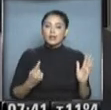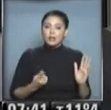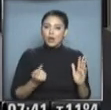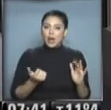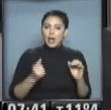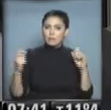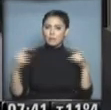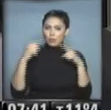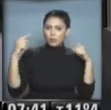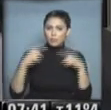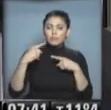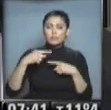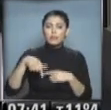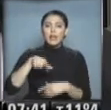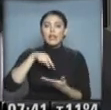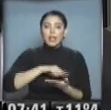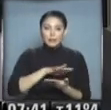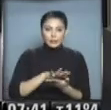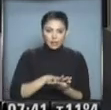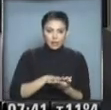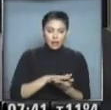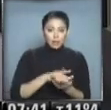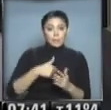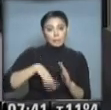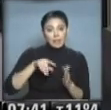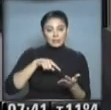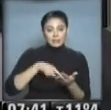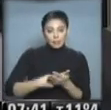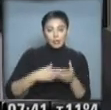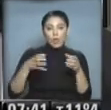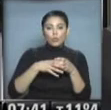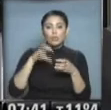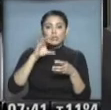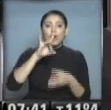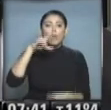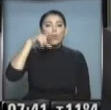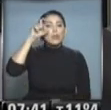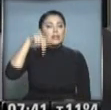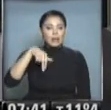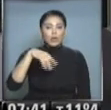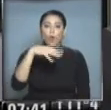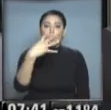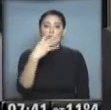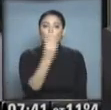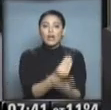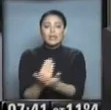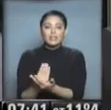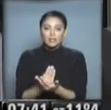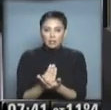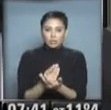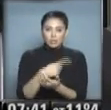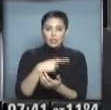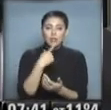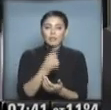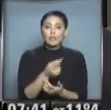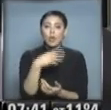chispazos de campaña en la capital federal principalmente en el frente un en allí cuatro candidatos que van a